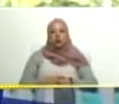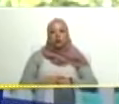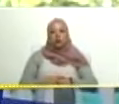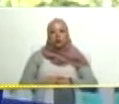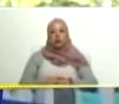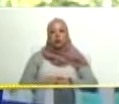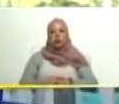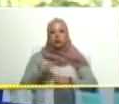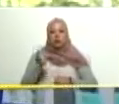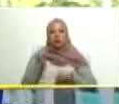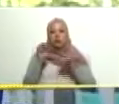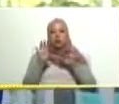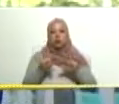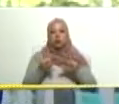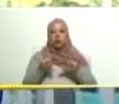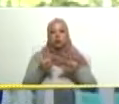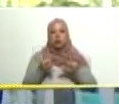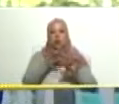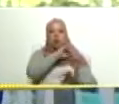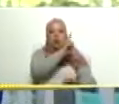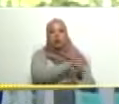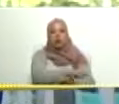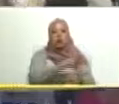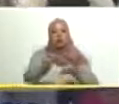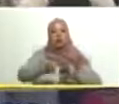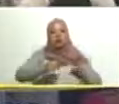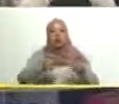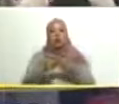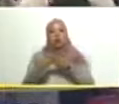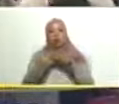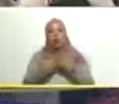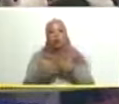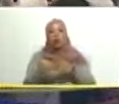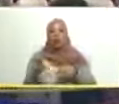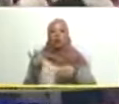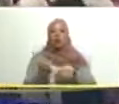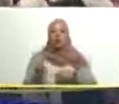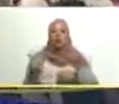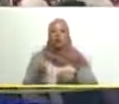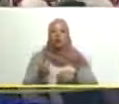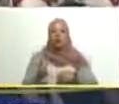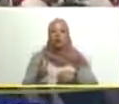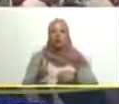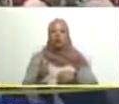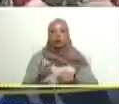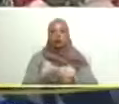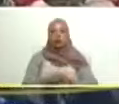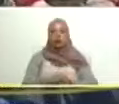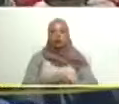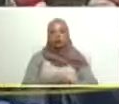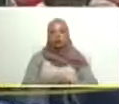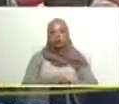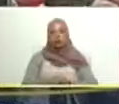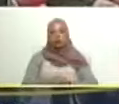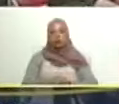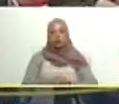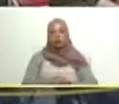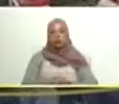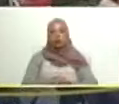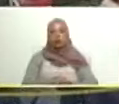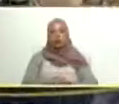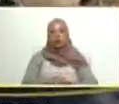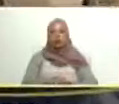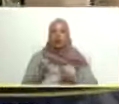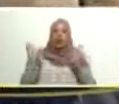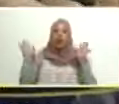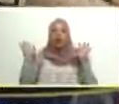Número 19, el poderoso movimiento estudiantil de Venezuela. Que ya llegó, que ya